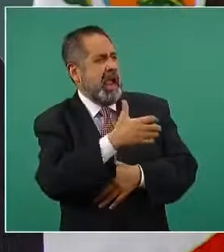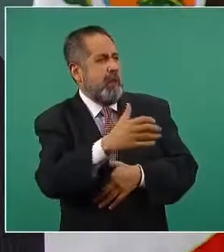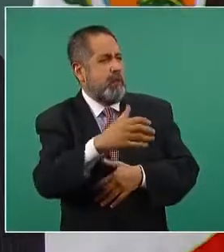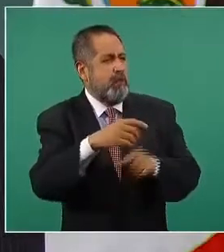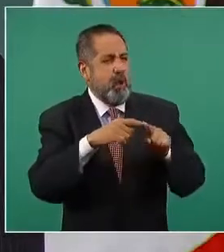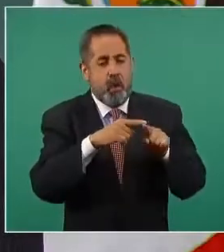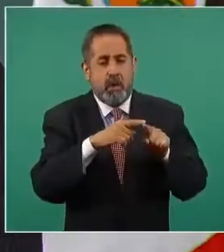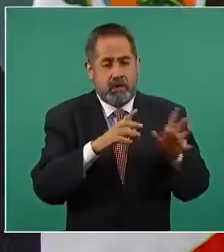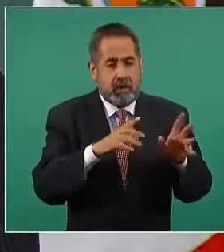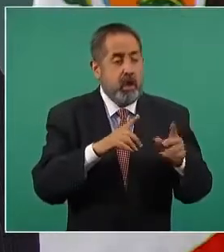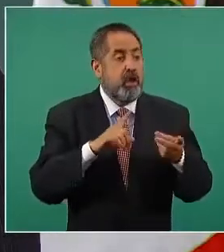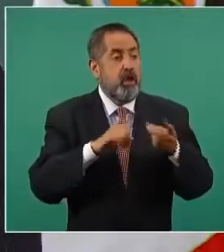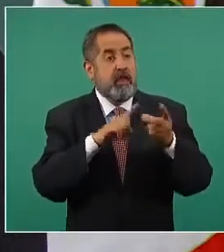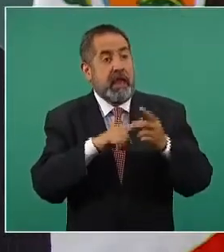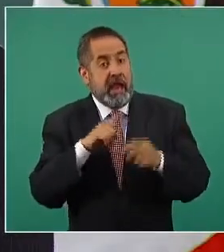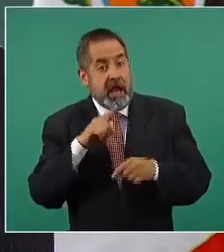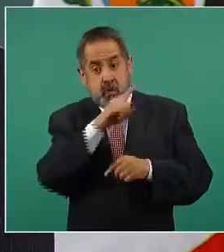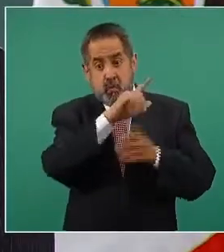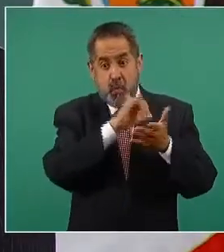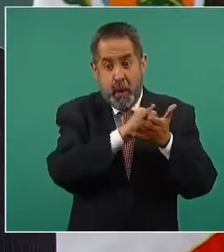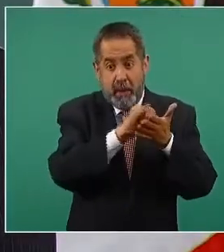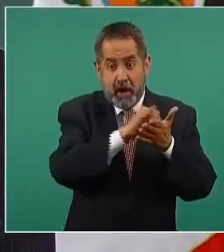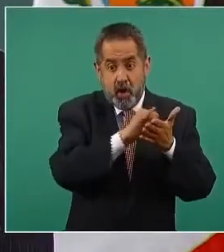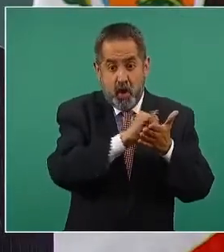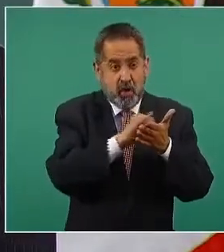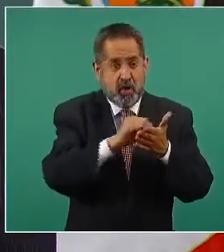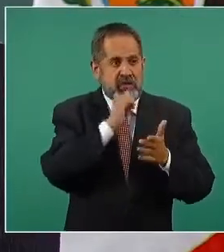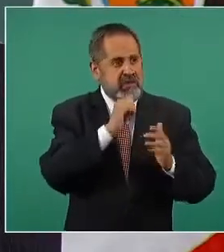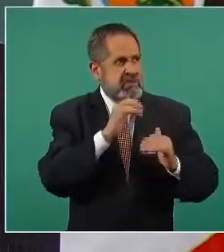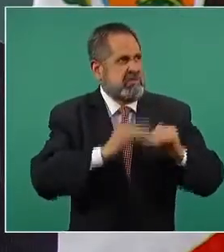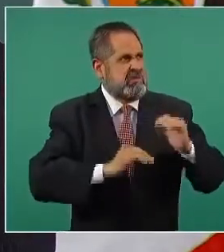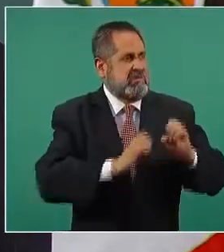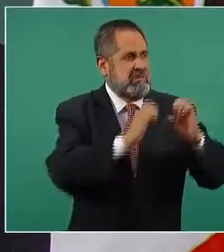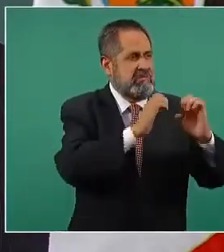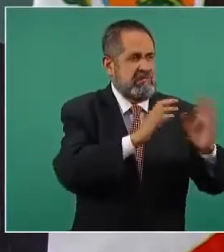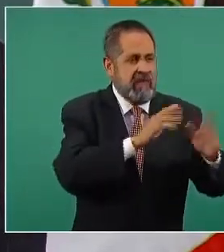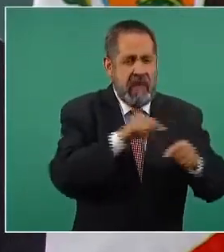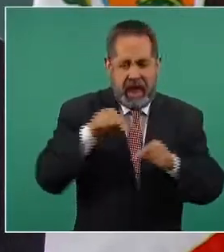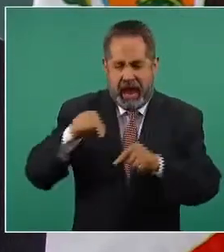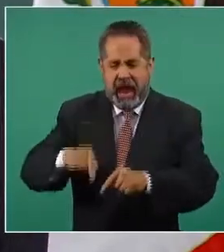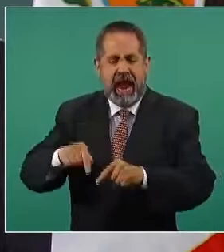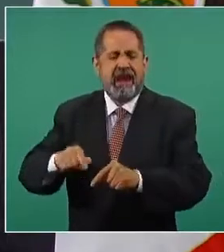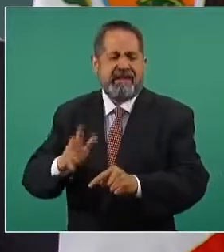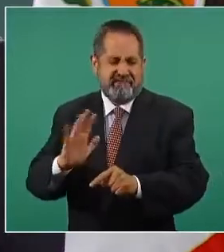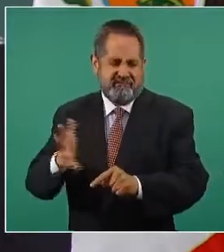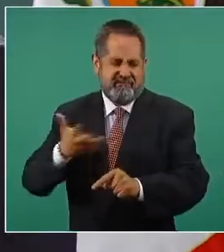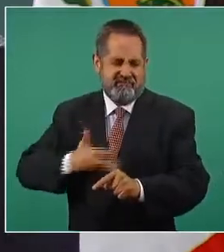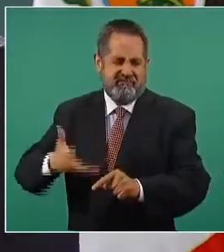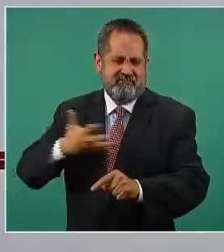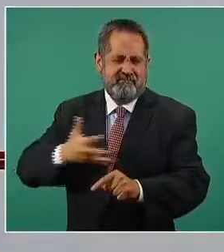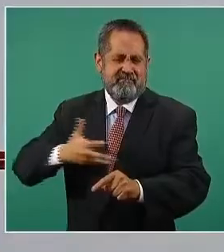York, cuando en la Ciudad de México ya tenía una universidad.